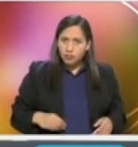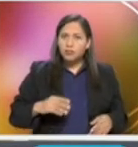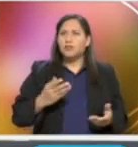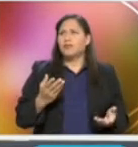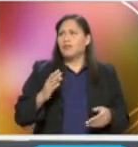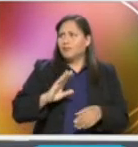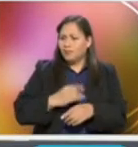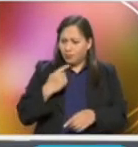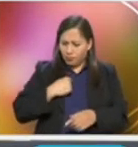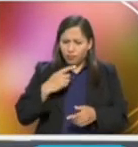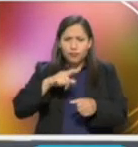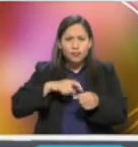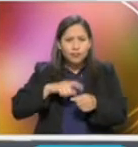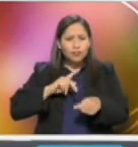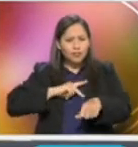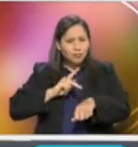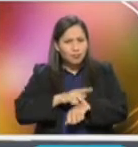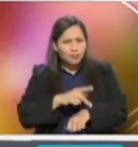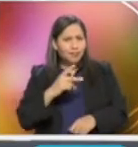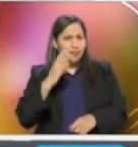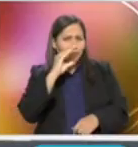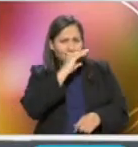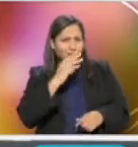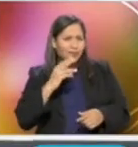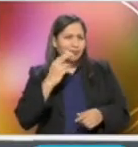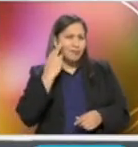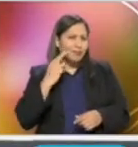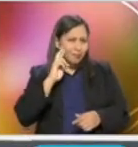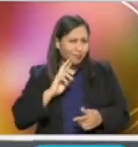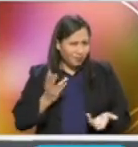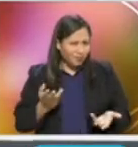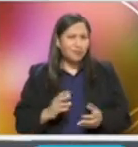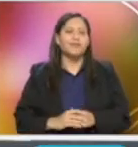piel. Y digamos este